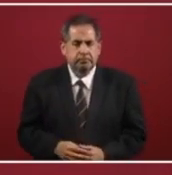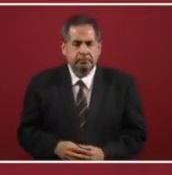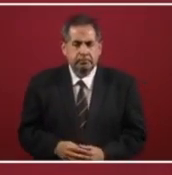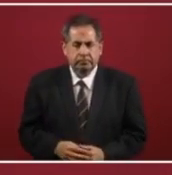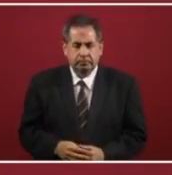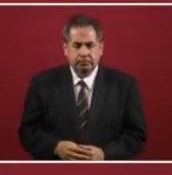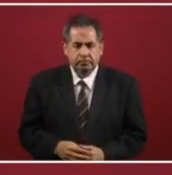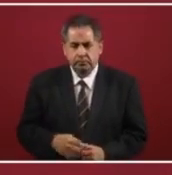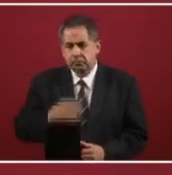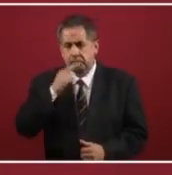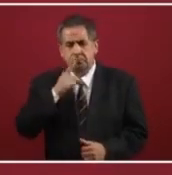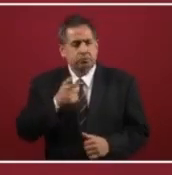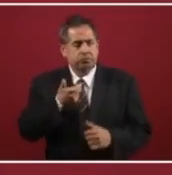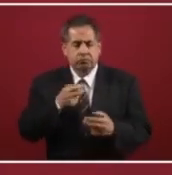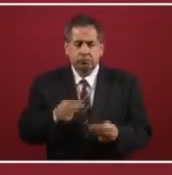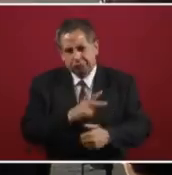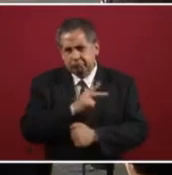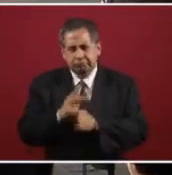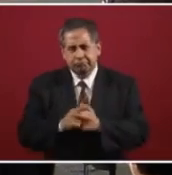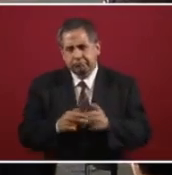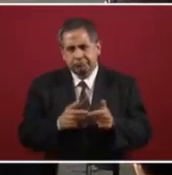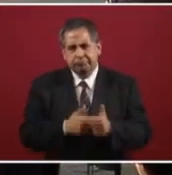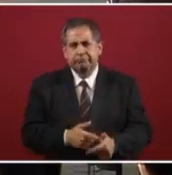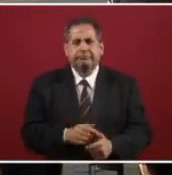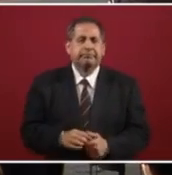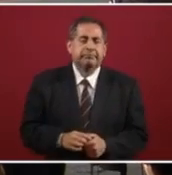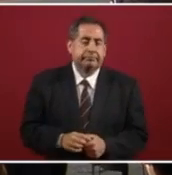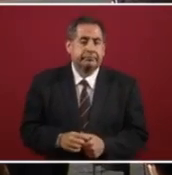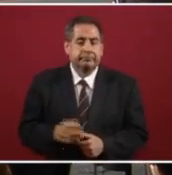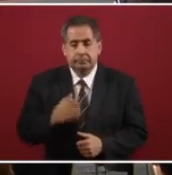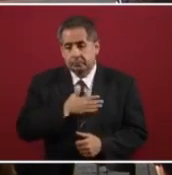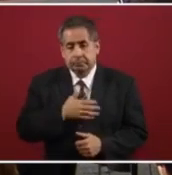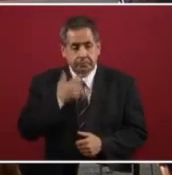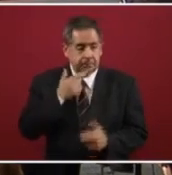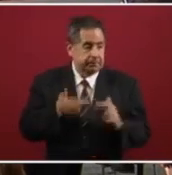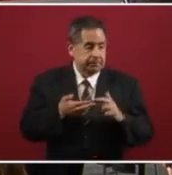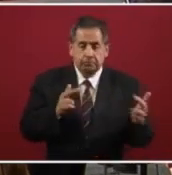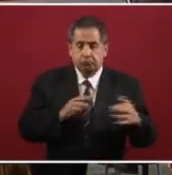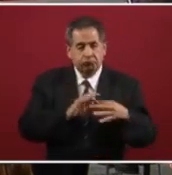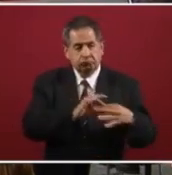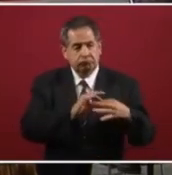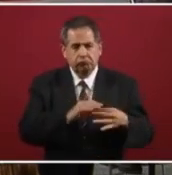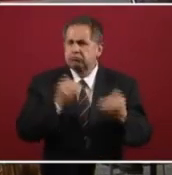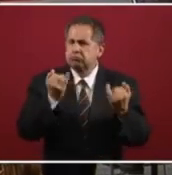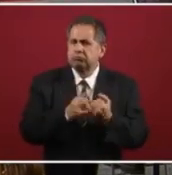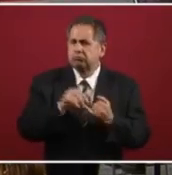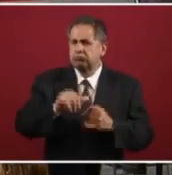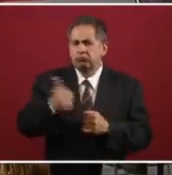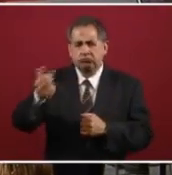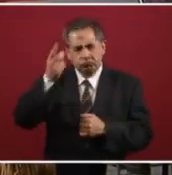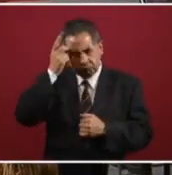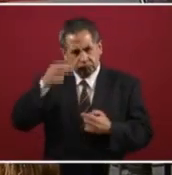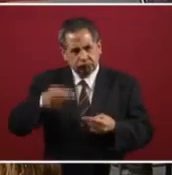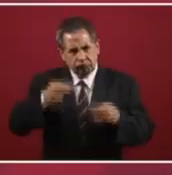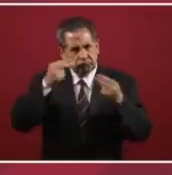lo mejor es invertir en México y es buena la relación, y así con otros empresarios,